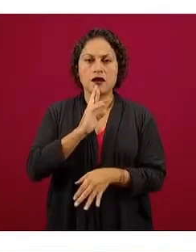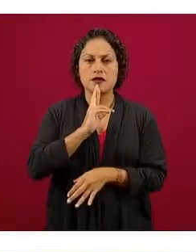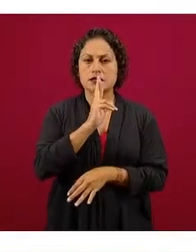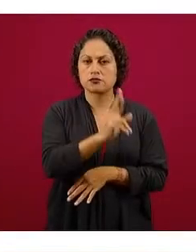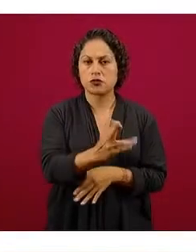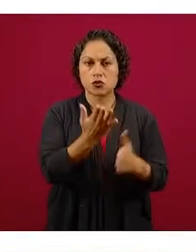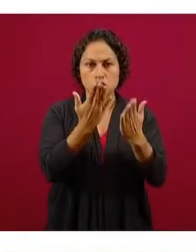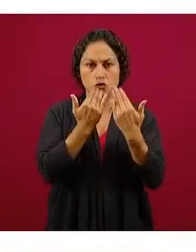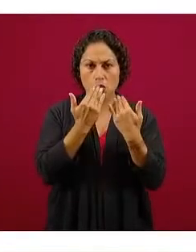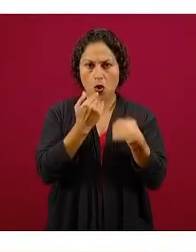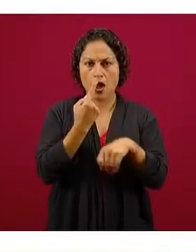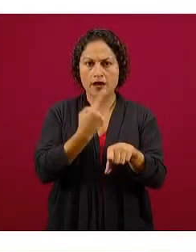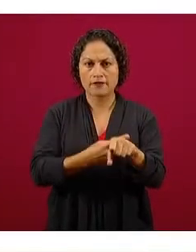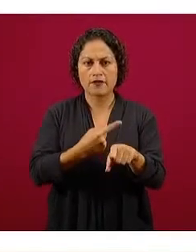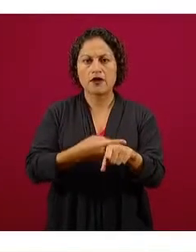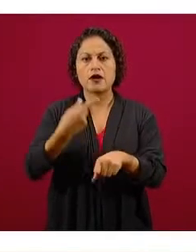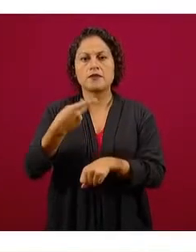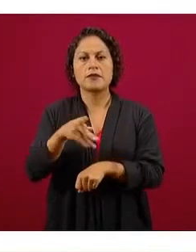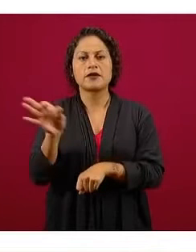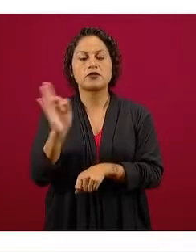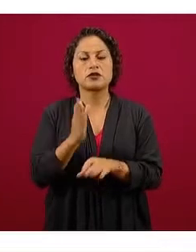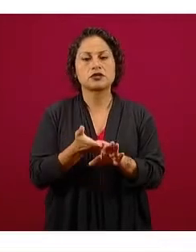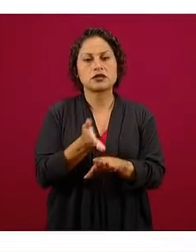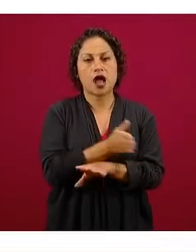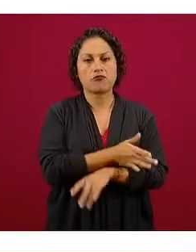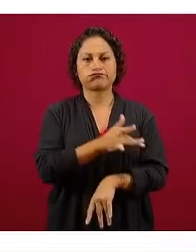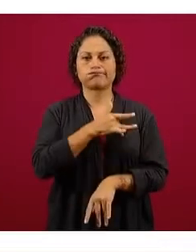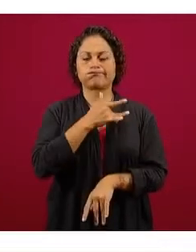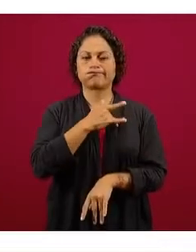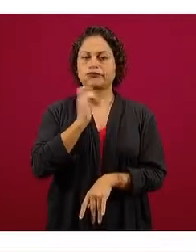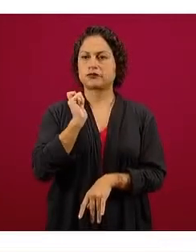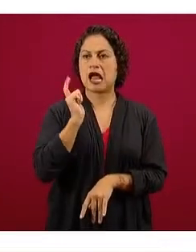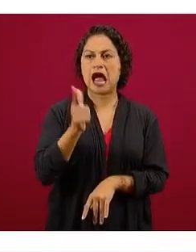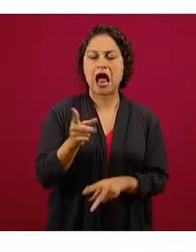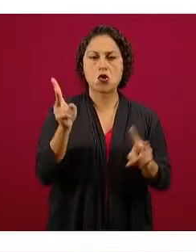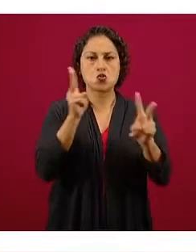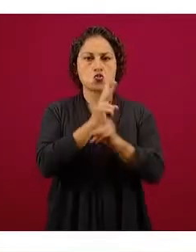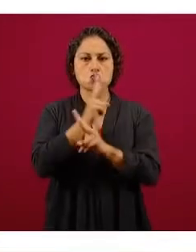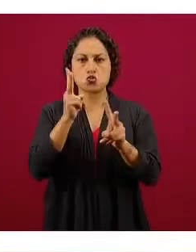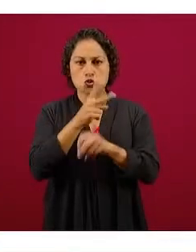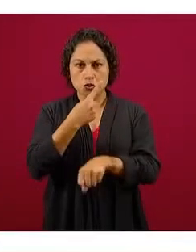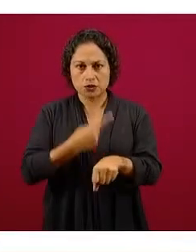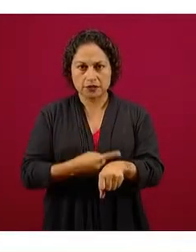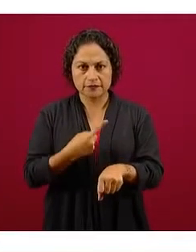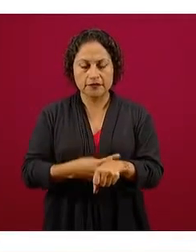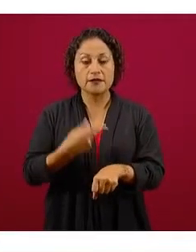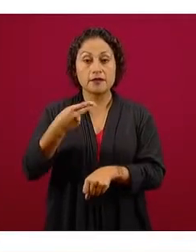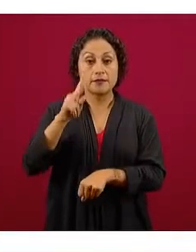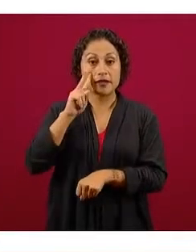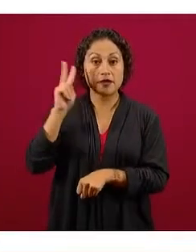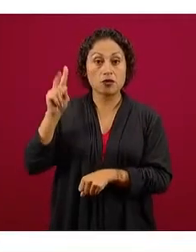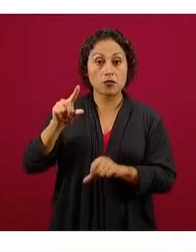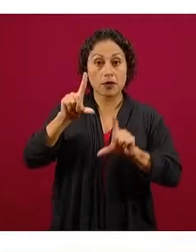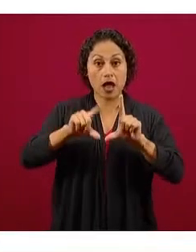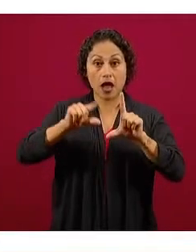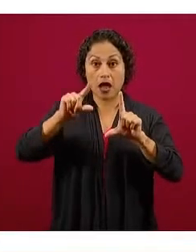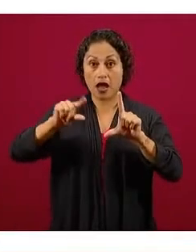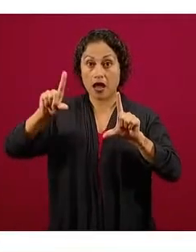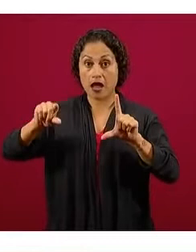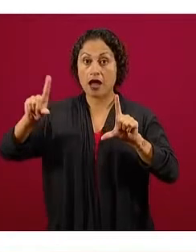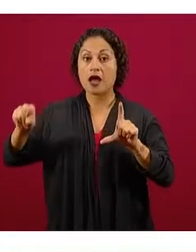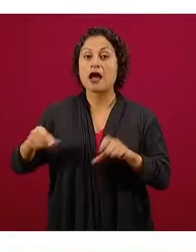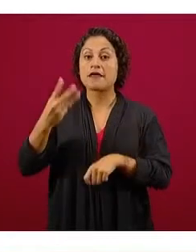presentaron signos y síntomas compatibles con una infección respiratoria aguda grave. Cuando vemos el total de la barra con los 3